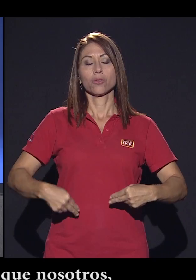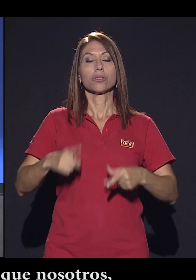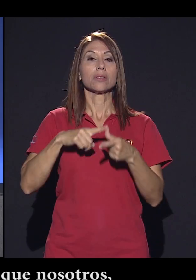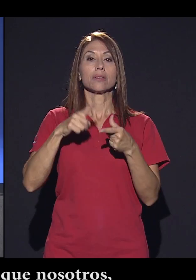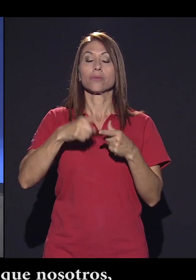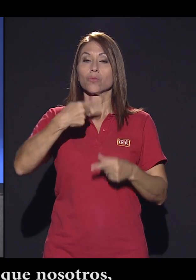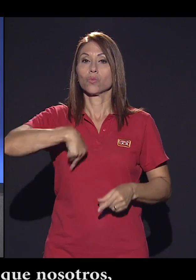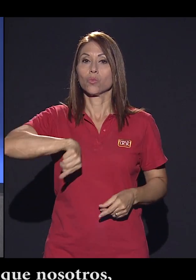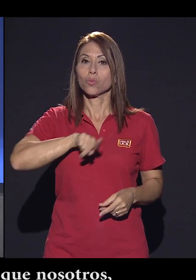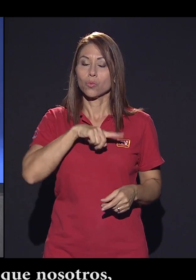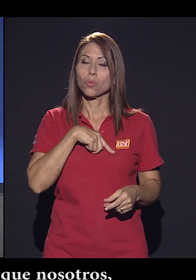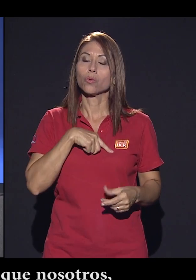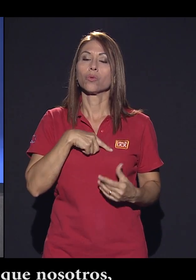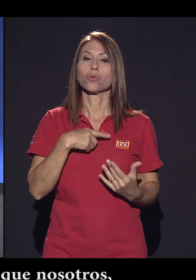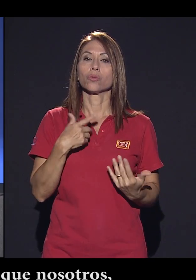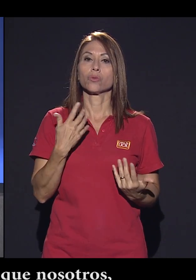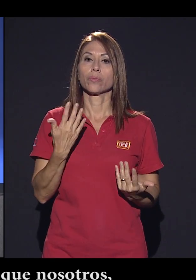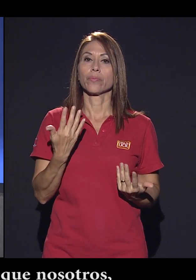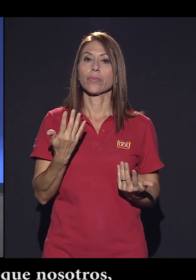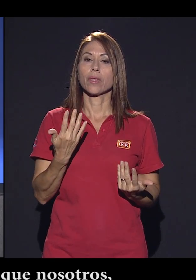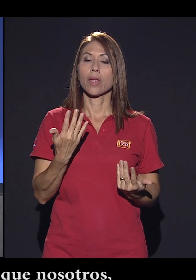Derechos Humanos, así que nosotros